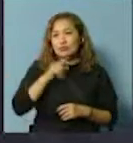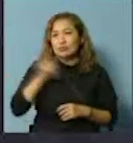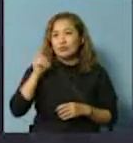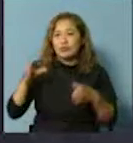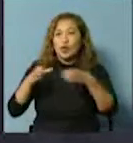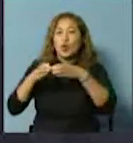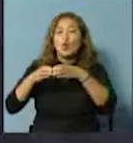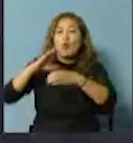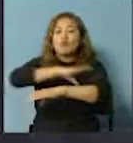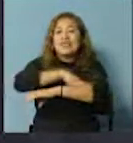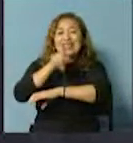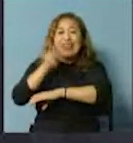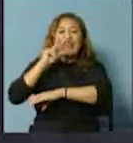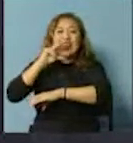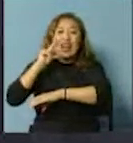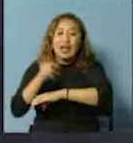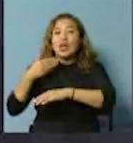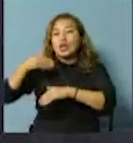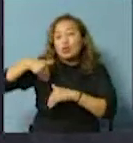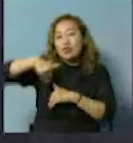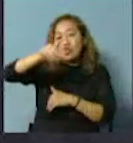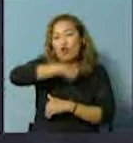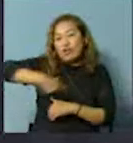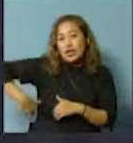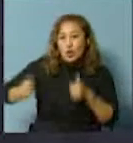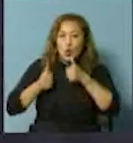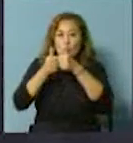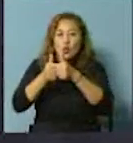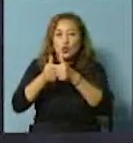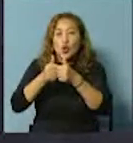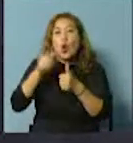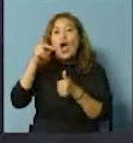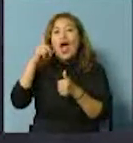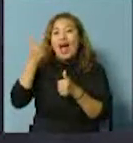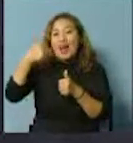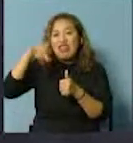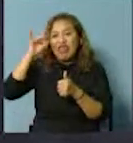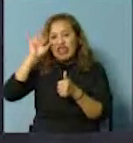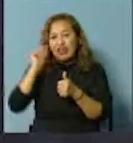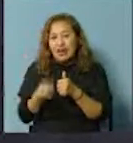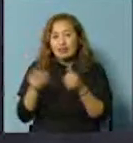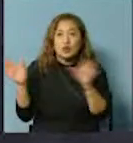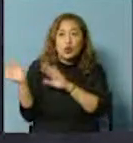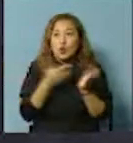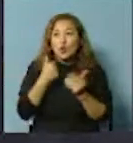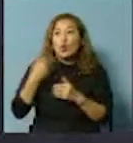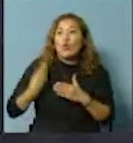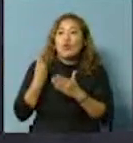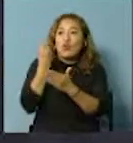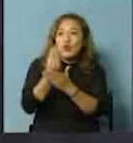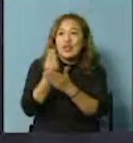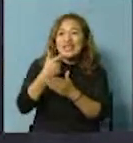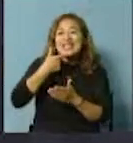frente de izquierda alejandro vilca que va como candidato a gobernador o estará acompañado por andrea gutiérrez después el frente patriótico de